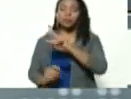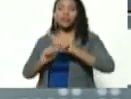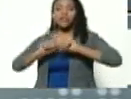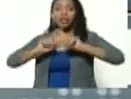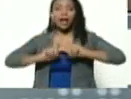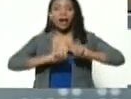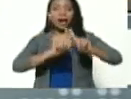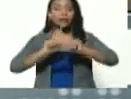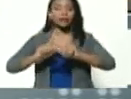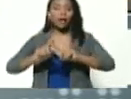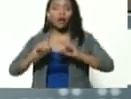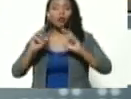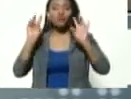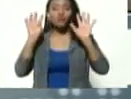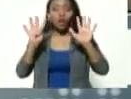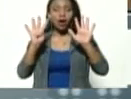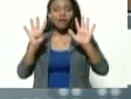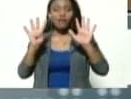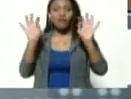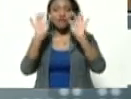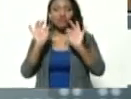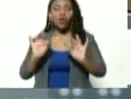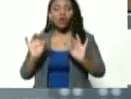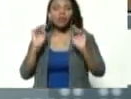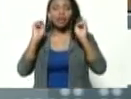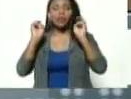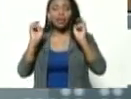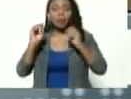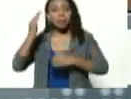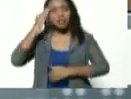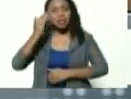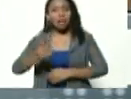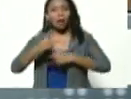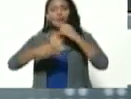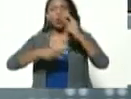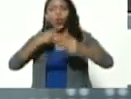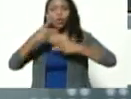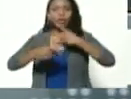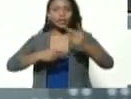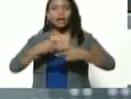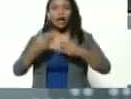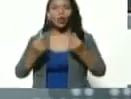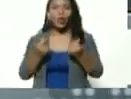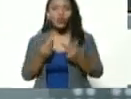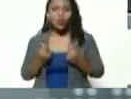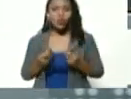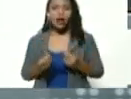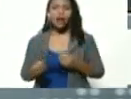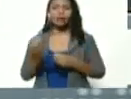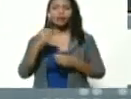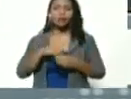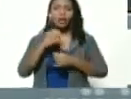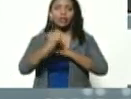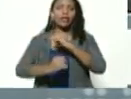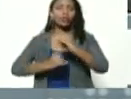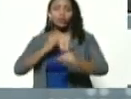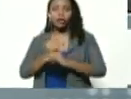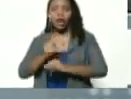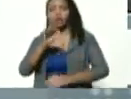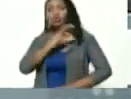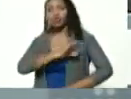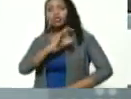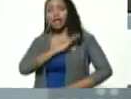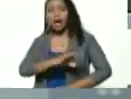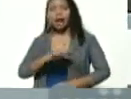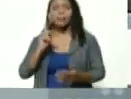visiones, 9 ejes temáticos que van desde la visión militar, la política, la económica, la internacional, la social,